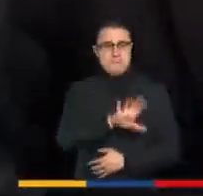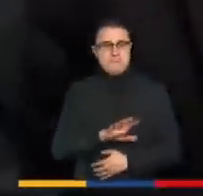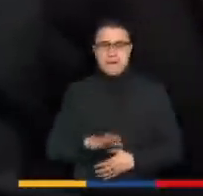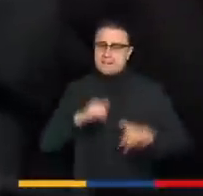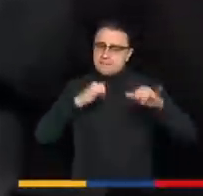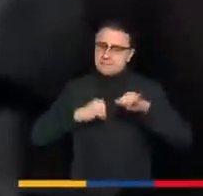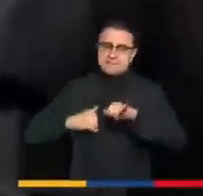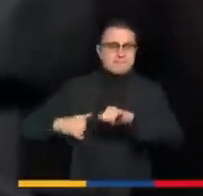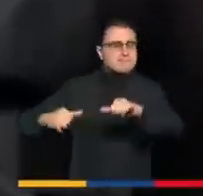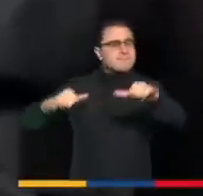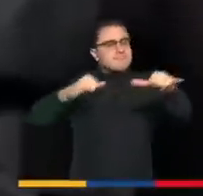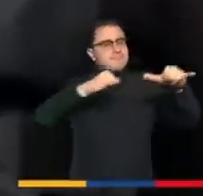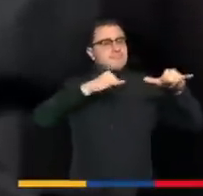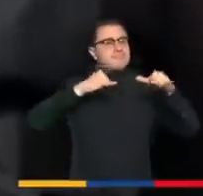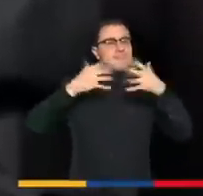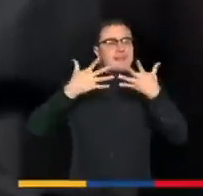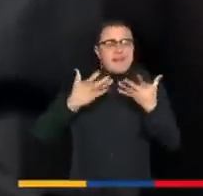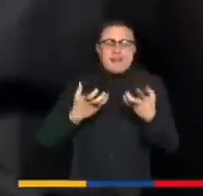democracias.